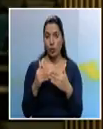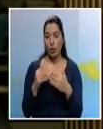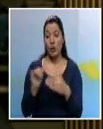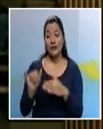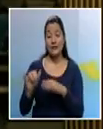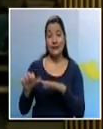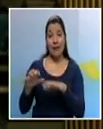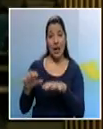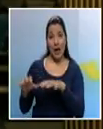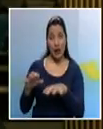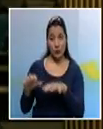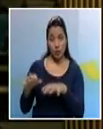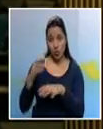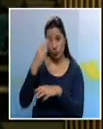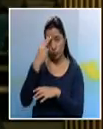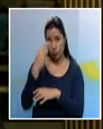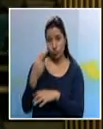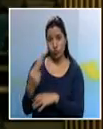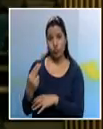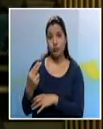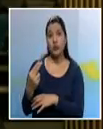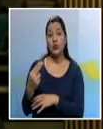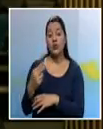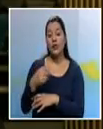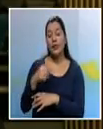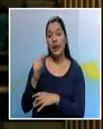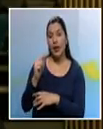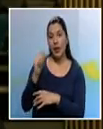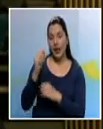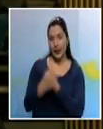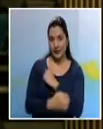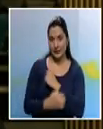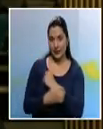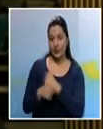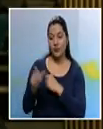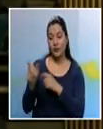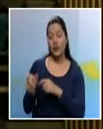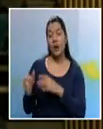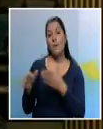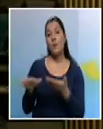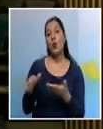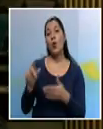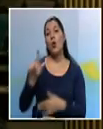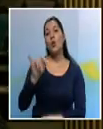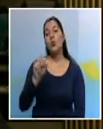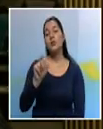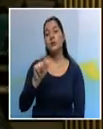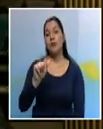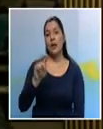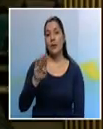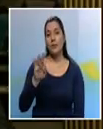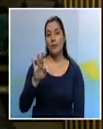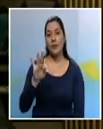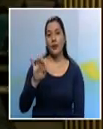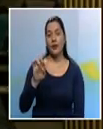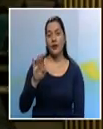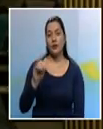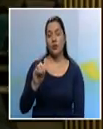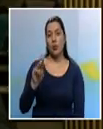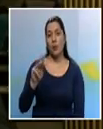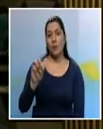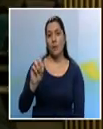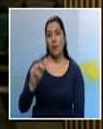este acto, el funeral de Estado del expresidente de la República, Luis Alberto Monge Álvarez. Vendrá ahora el